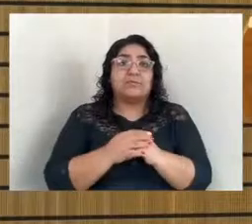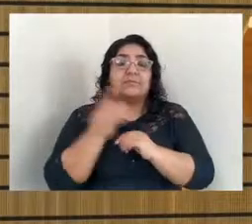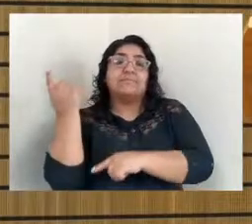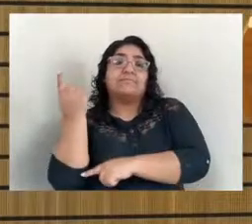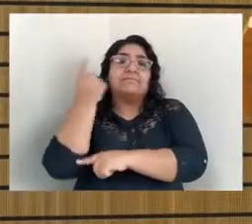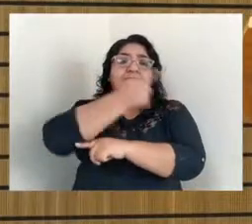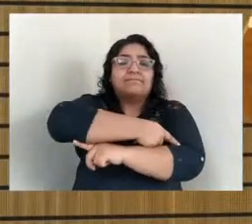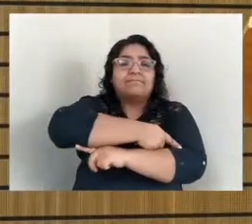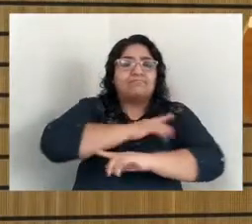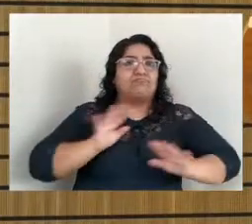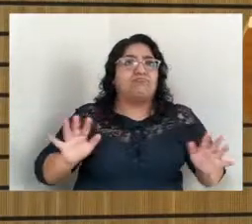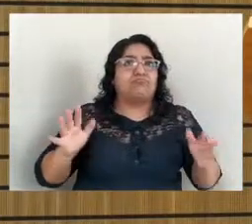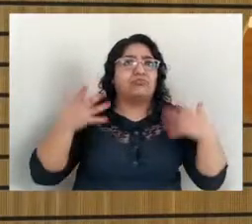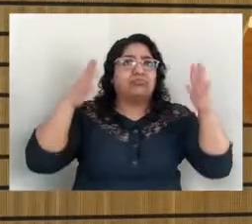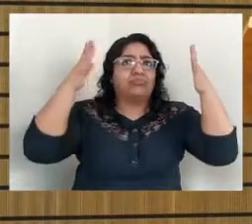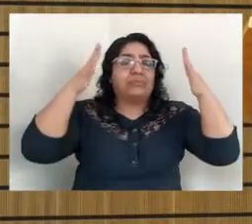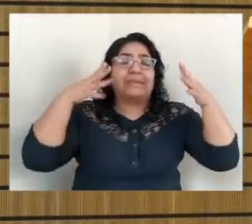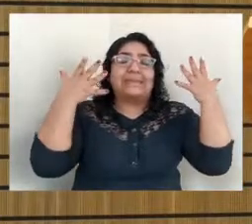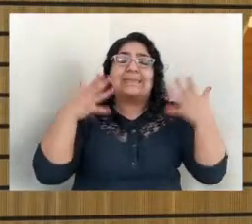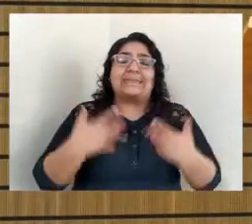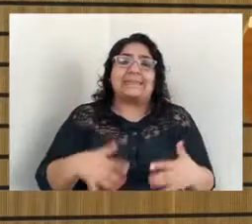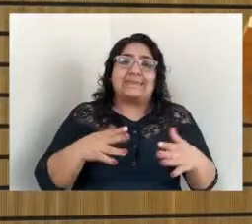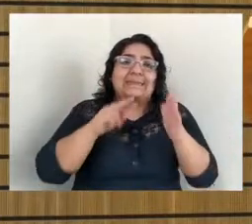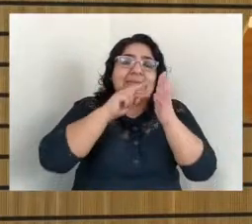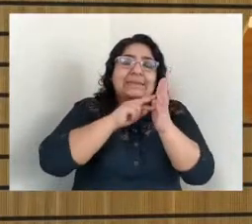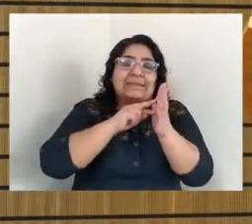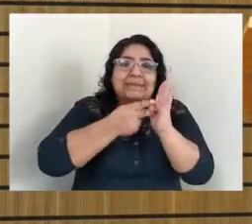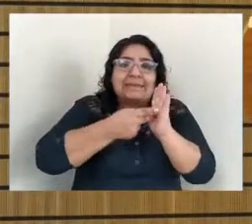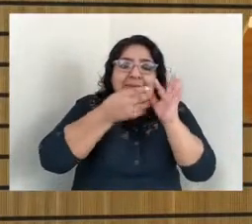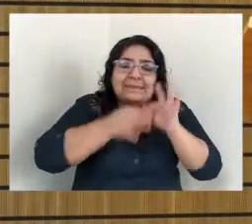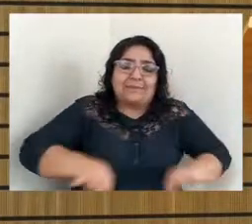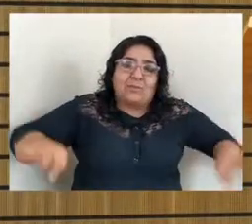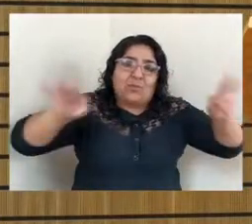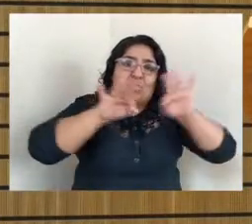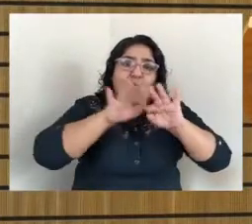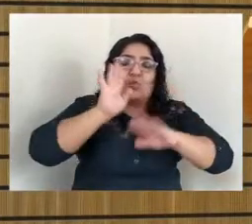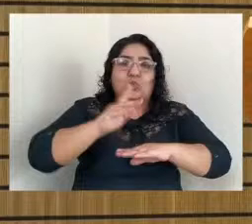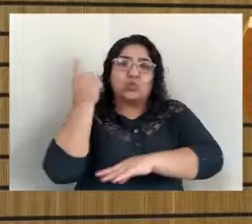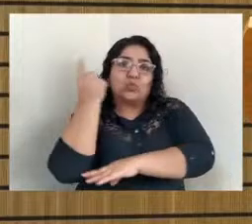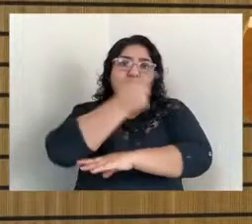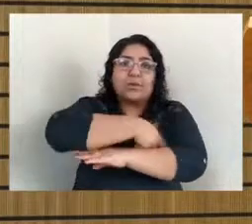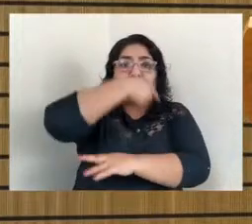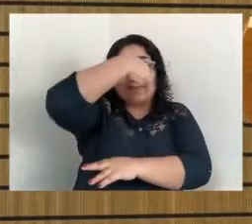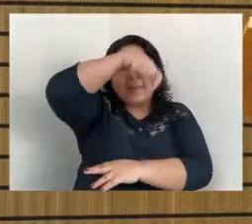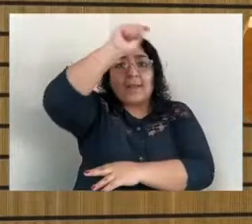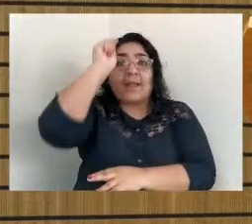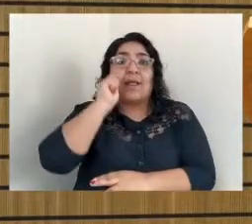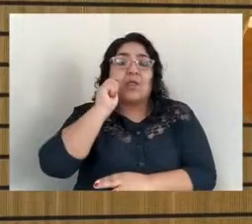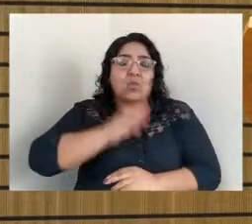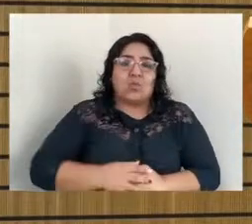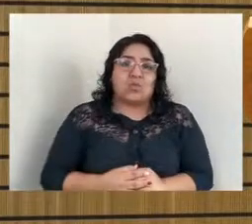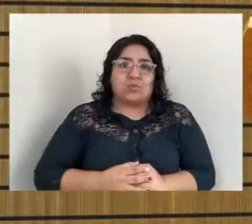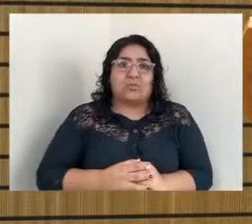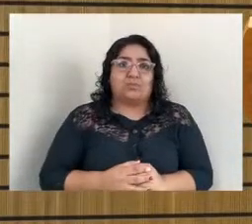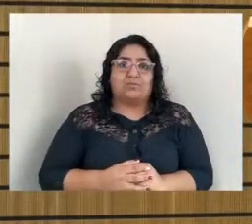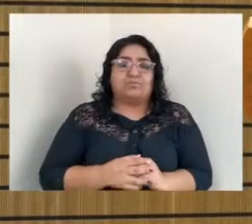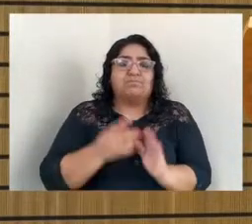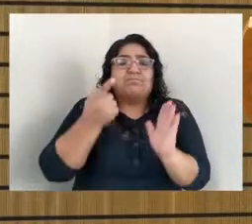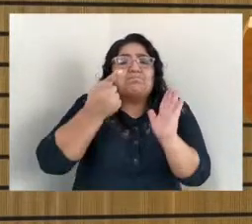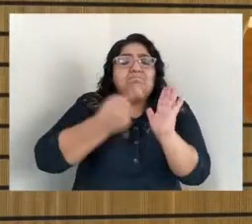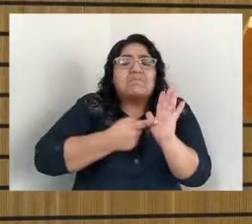de manera significativa este bonito homenaje, el día de su graduación, el día de su titulación. Mil y